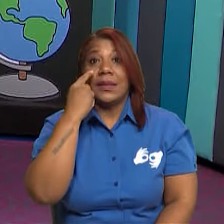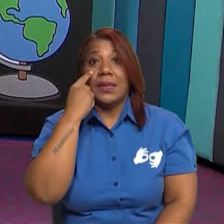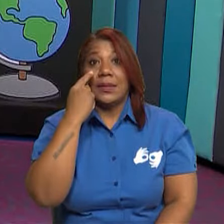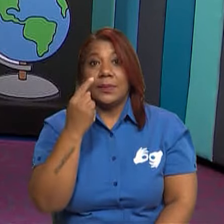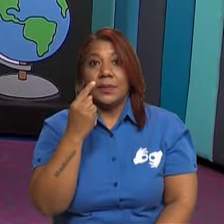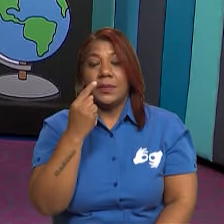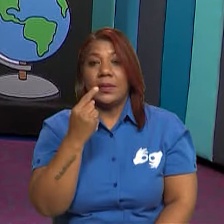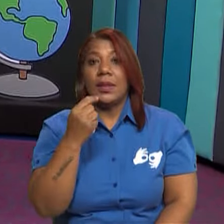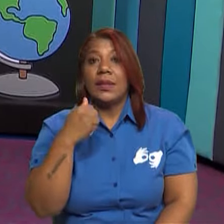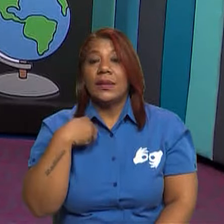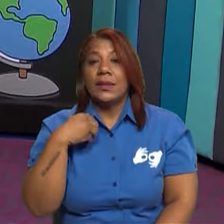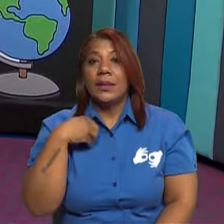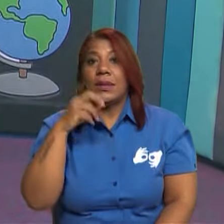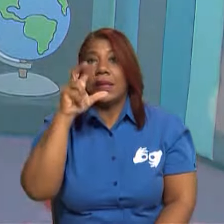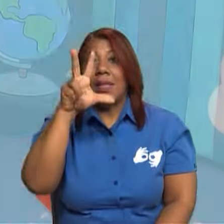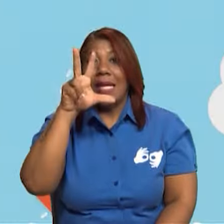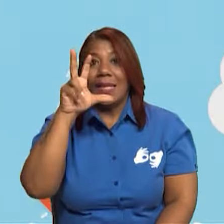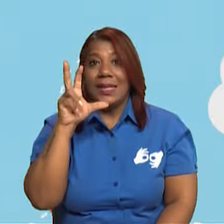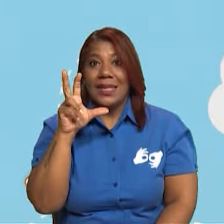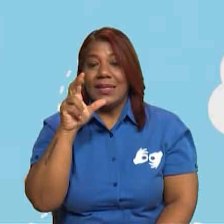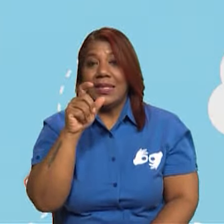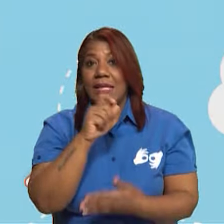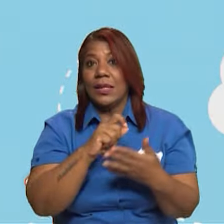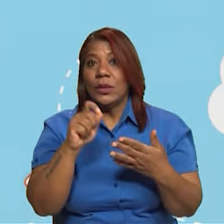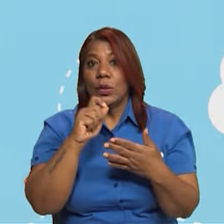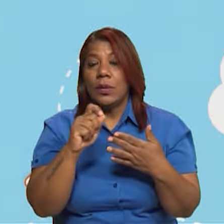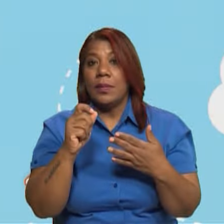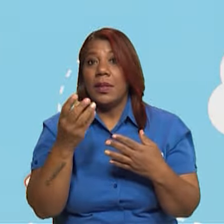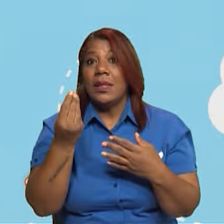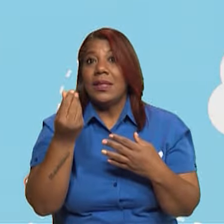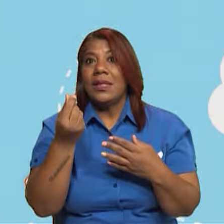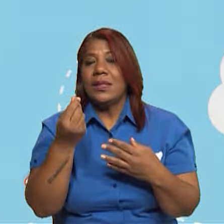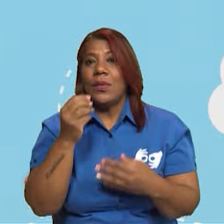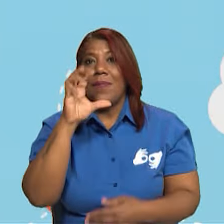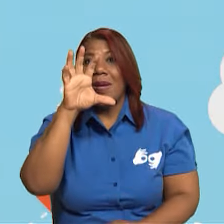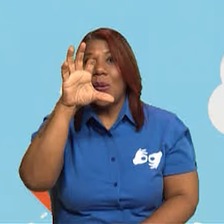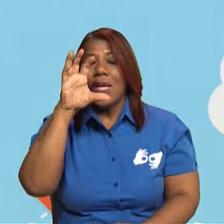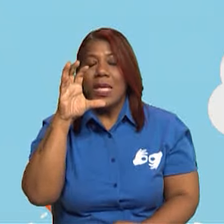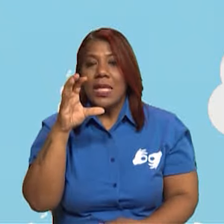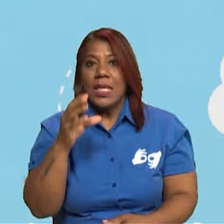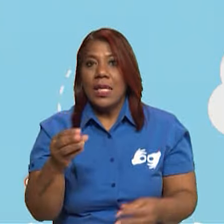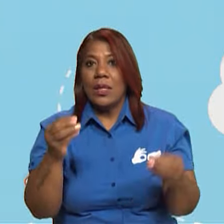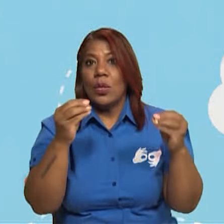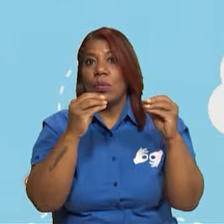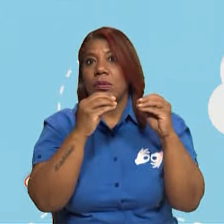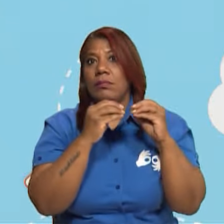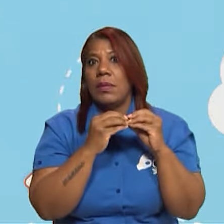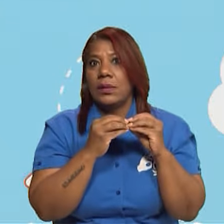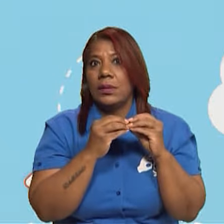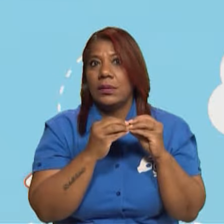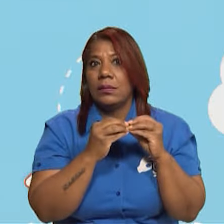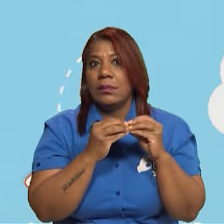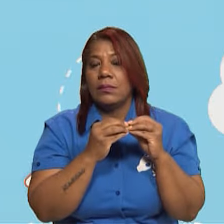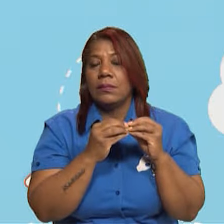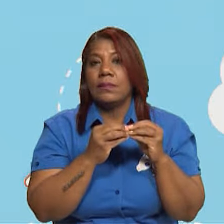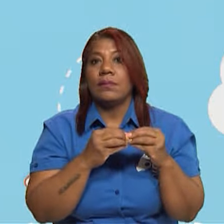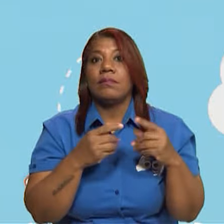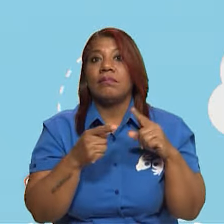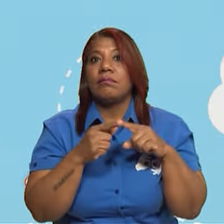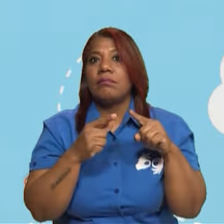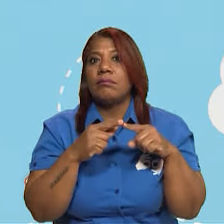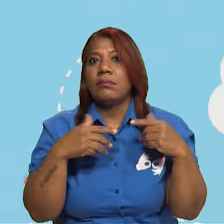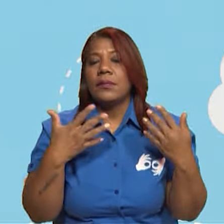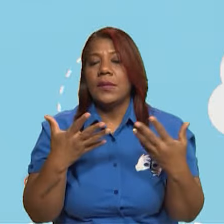se tenían 300 lápices y se compraron 500 más. Veamos. Buscamos